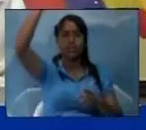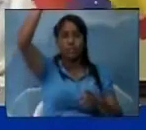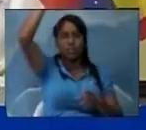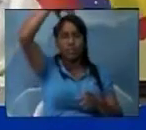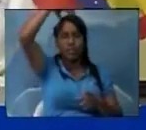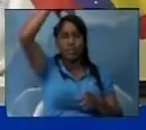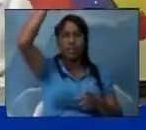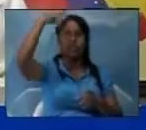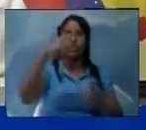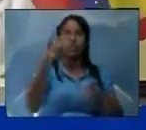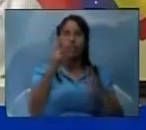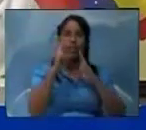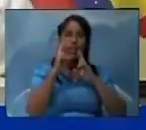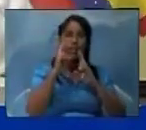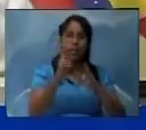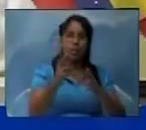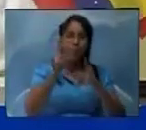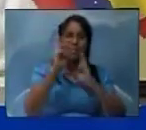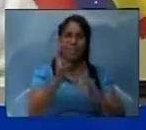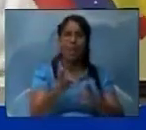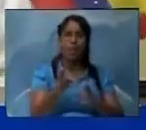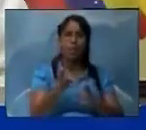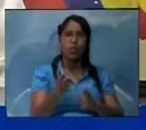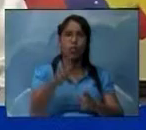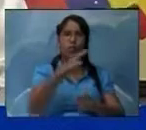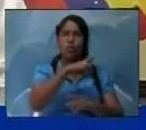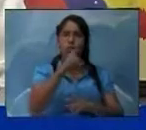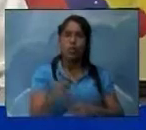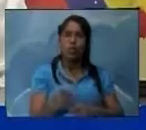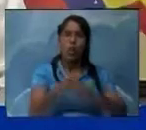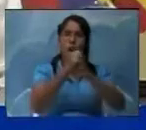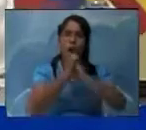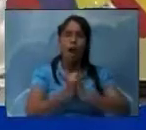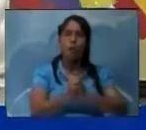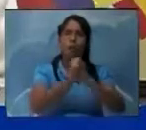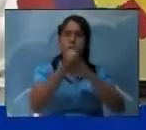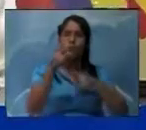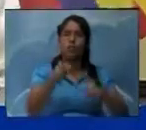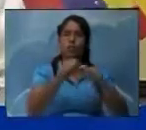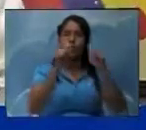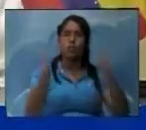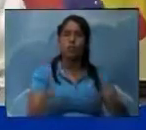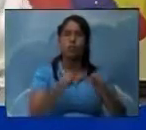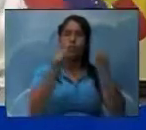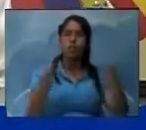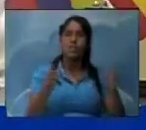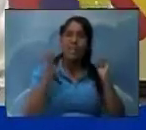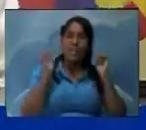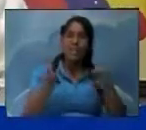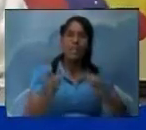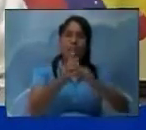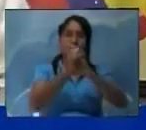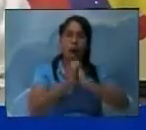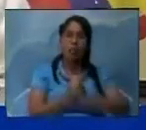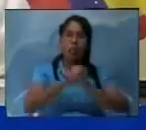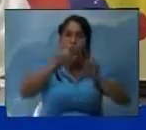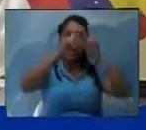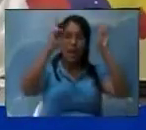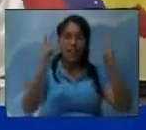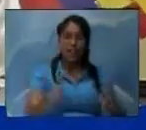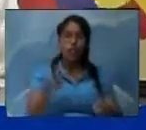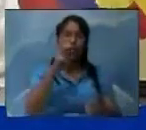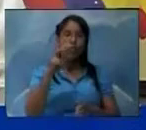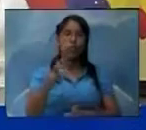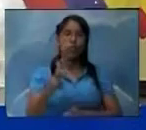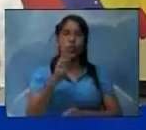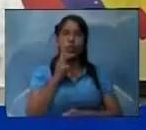respetado, no te han respetado, no adoran tus dioses, ni adoran la estatua de